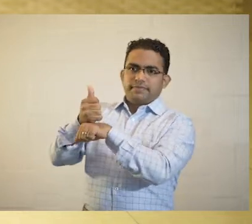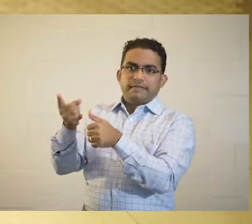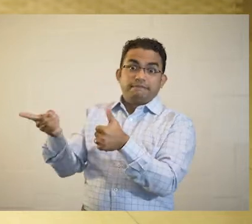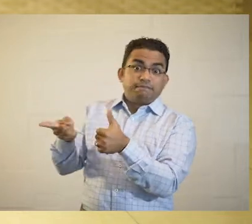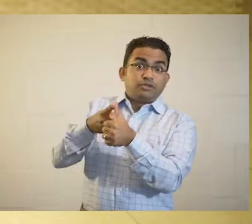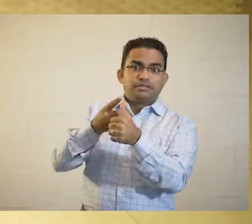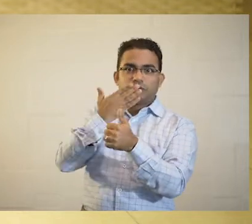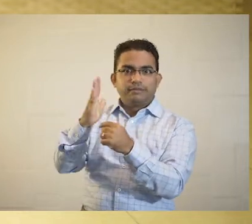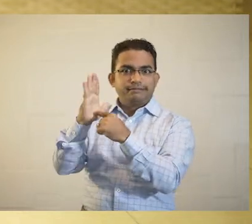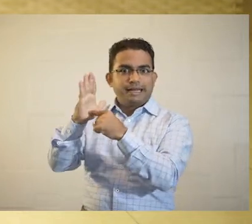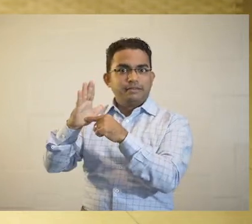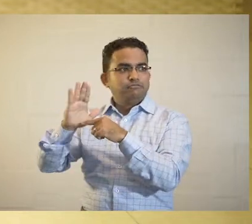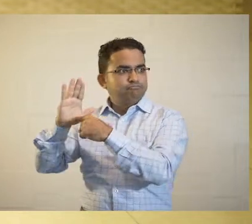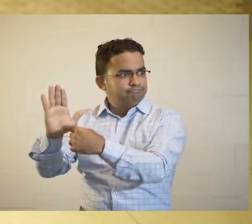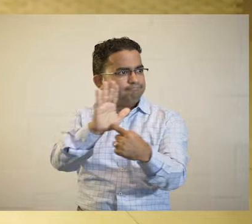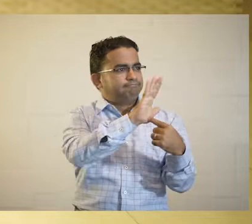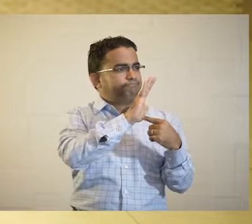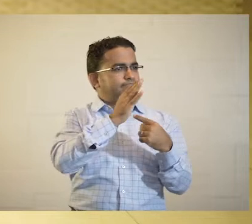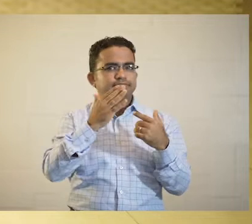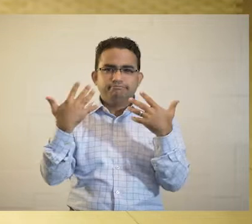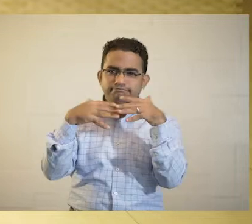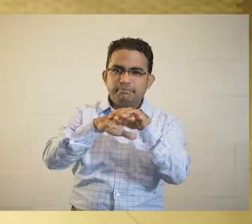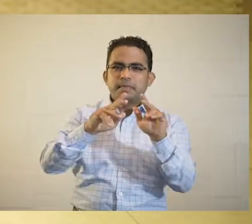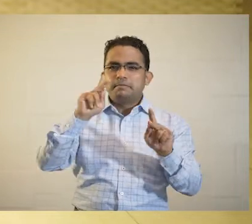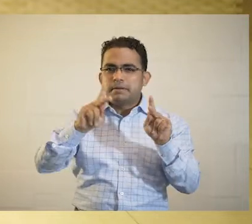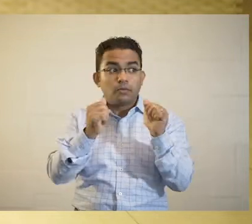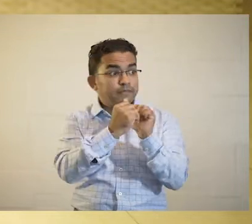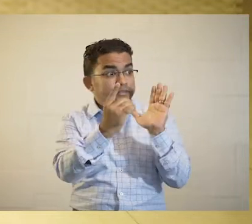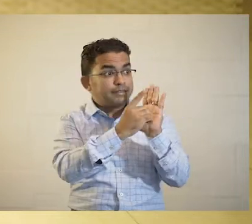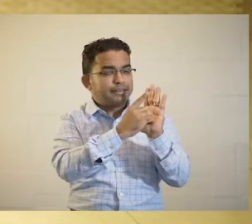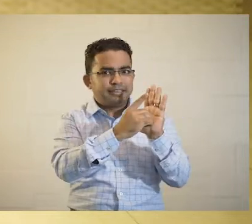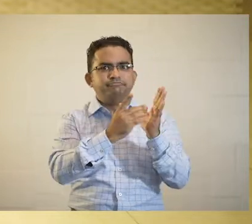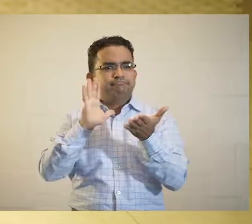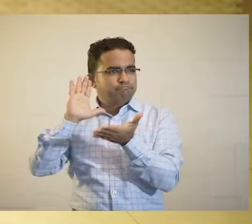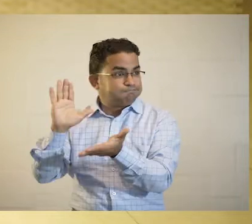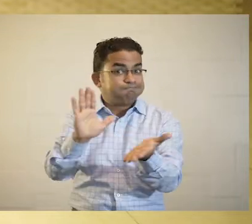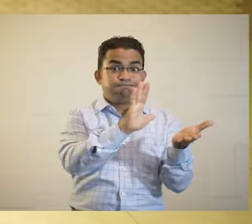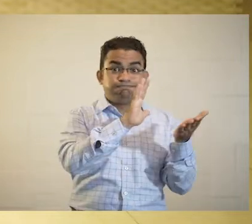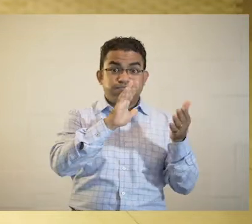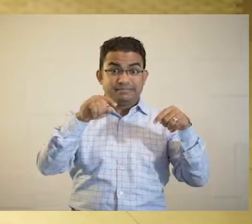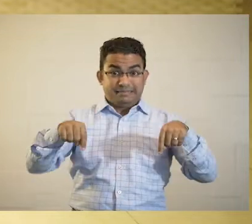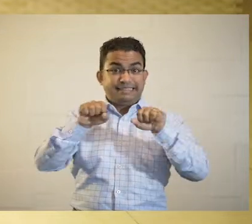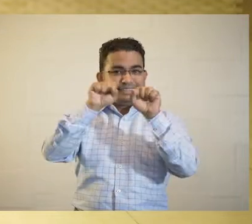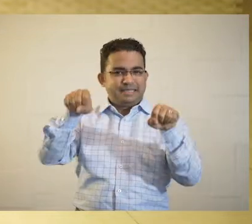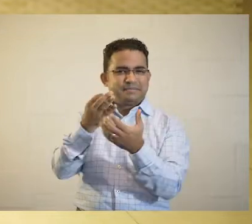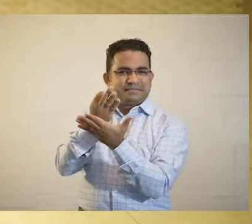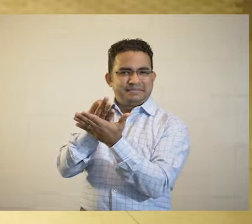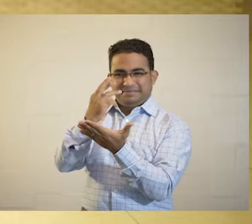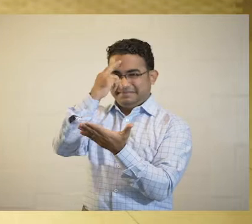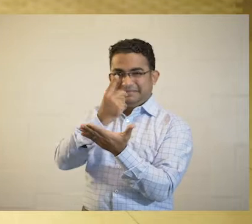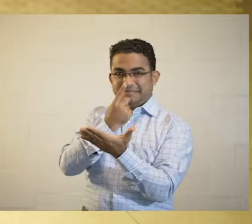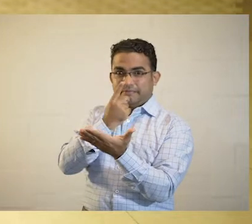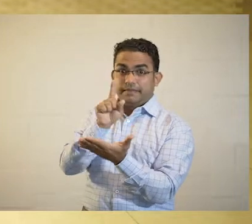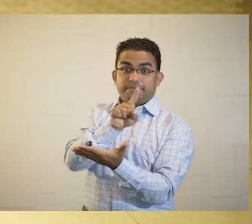se ha constituido en el primer referente de accesibilidad e inclusión de personas con discapacidad en